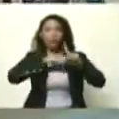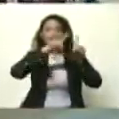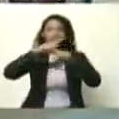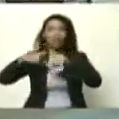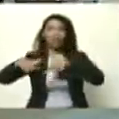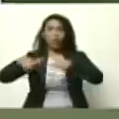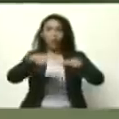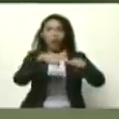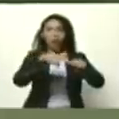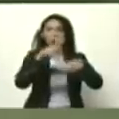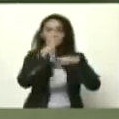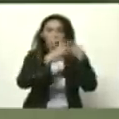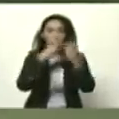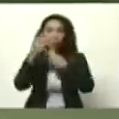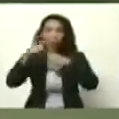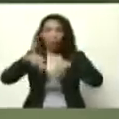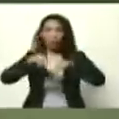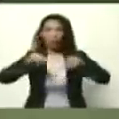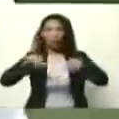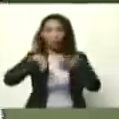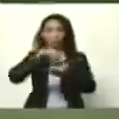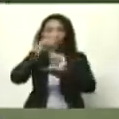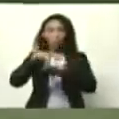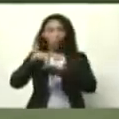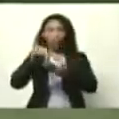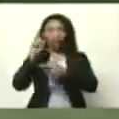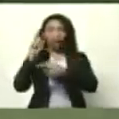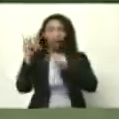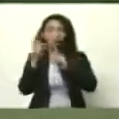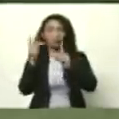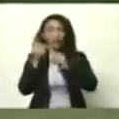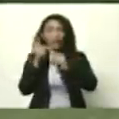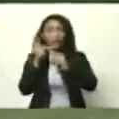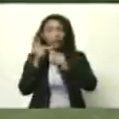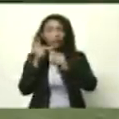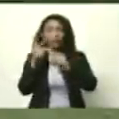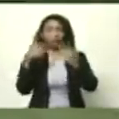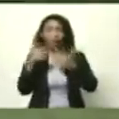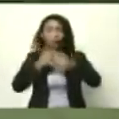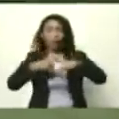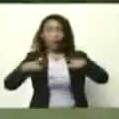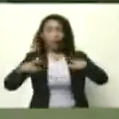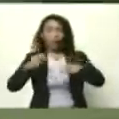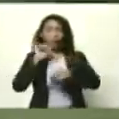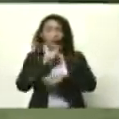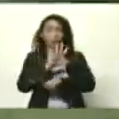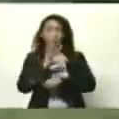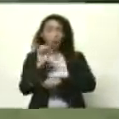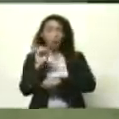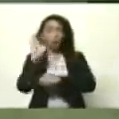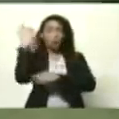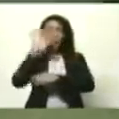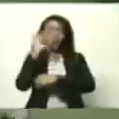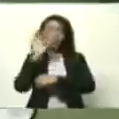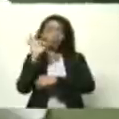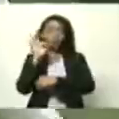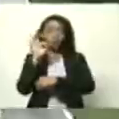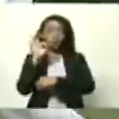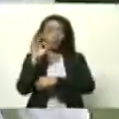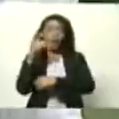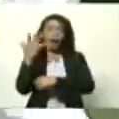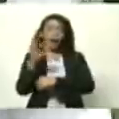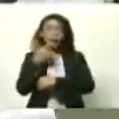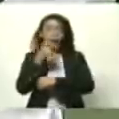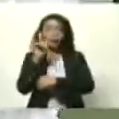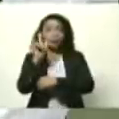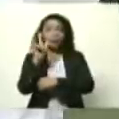sitios turísticos en todo el territorio nacional. La ocupación hotelera aumentó a 50%. Hay que destacar